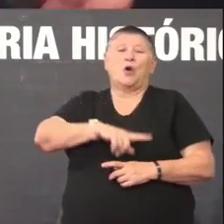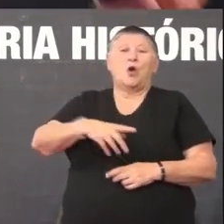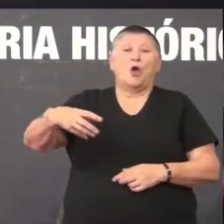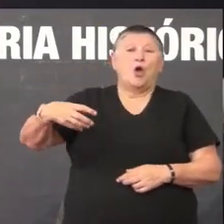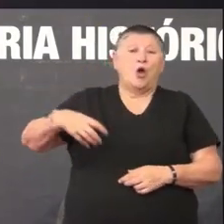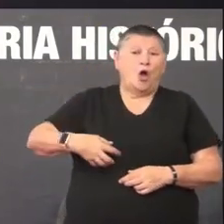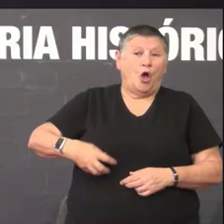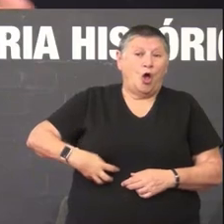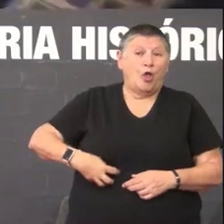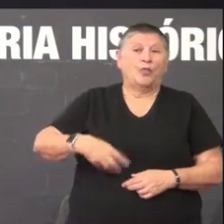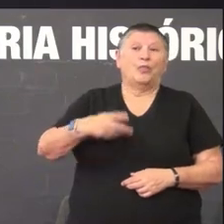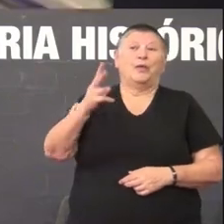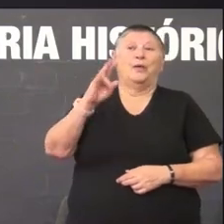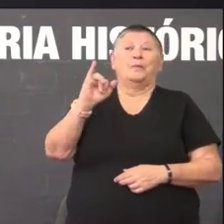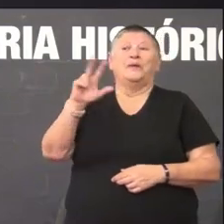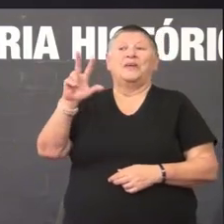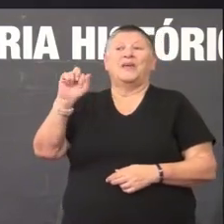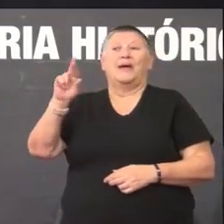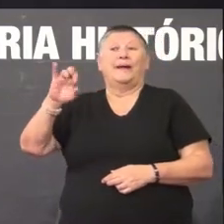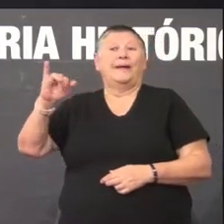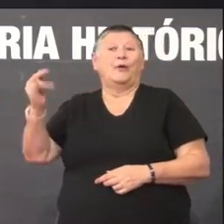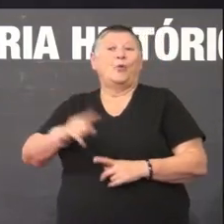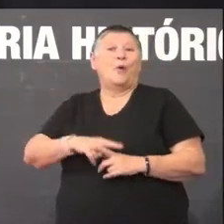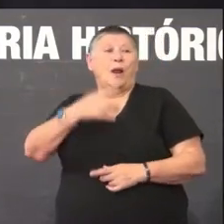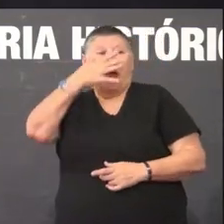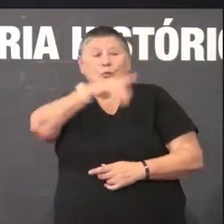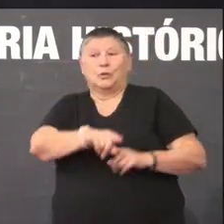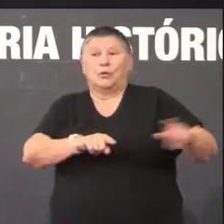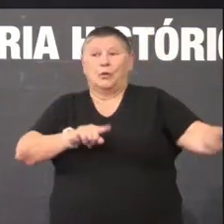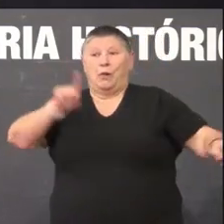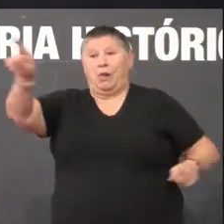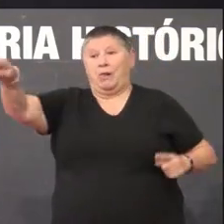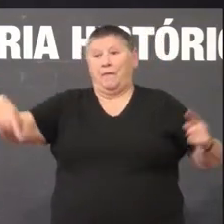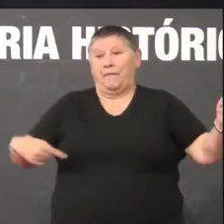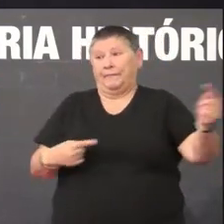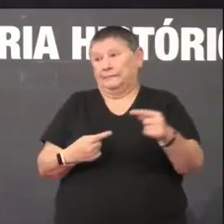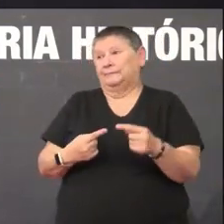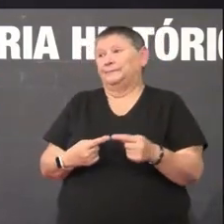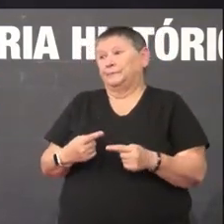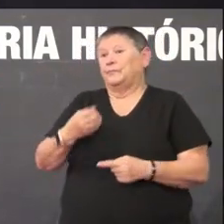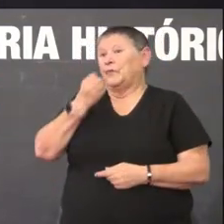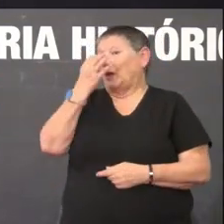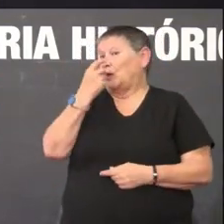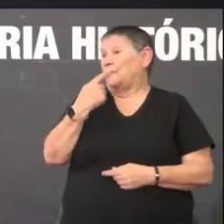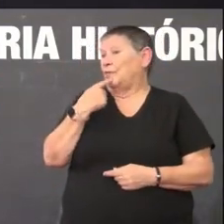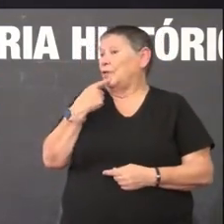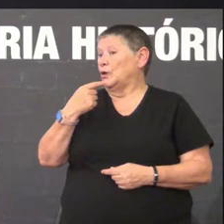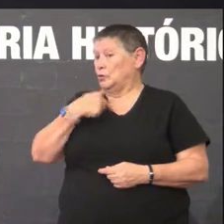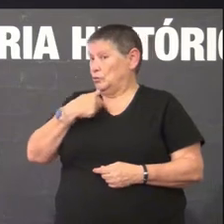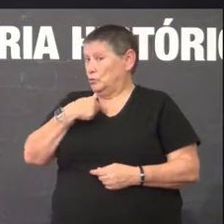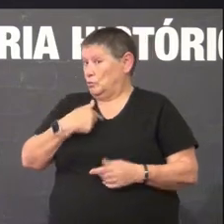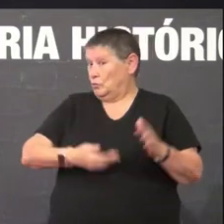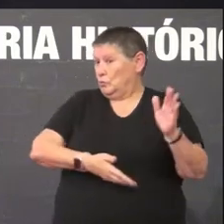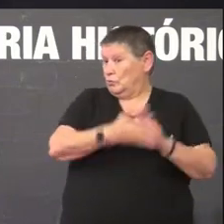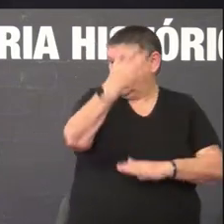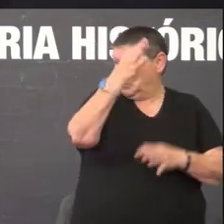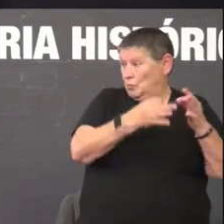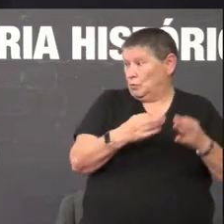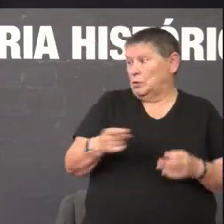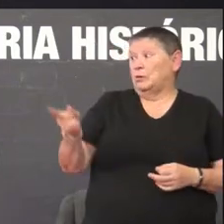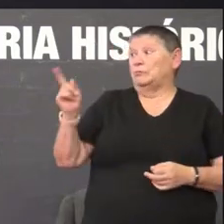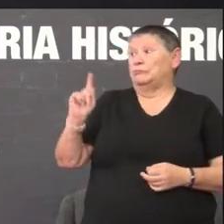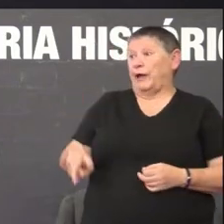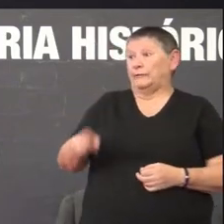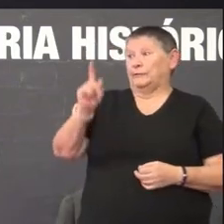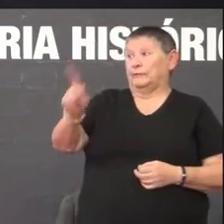hace Villarejo, para defenderse. Y eso es, oye, que si voy yo va a tener que ir un montón de gente, porque yo he